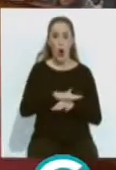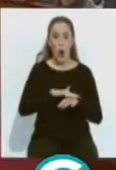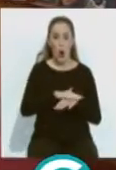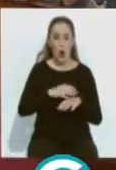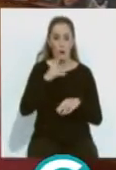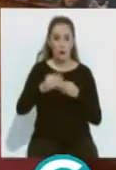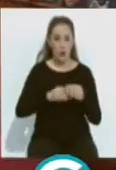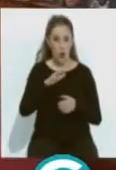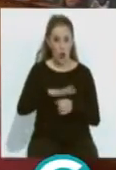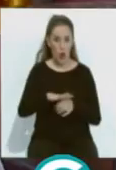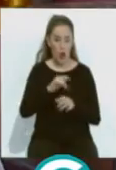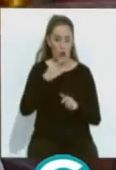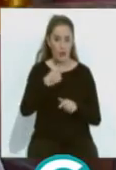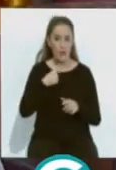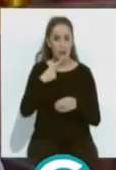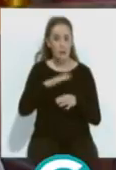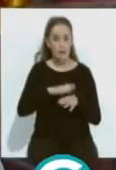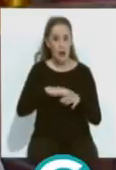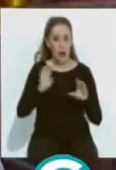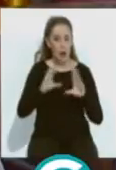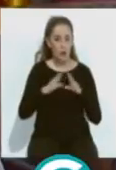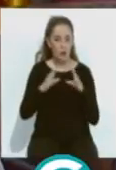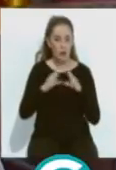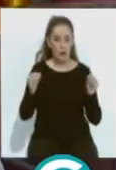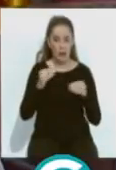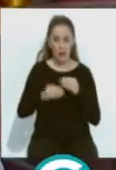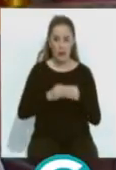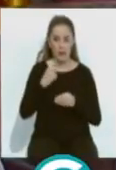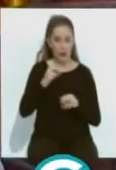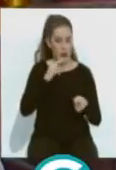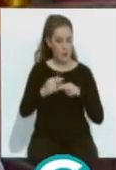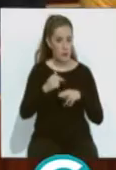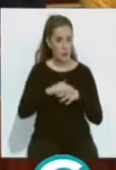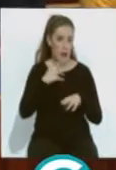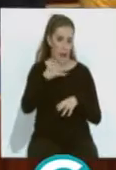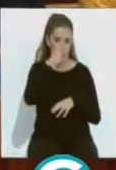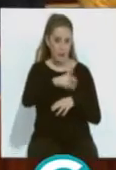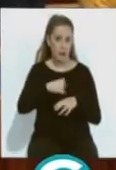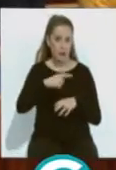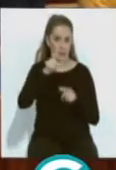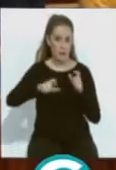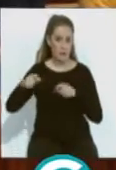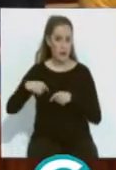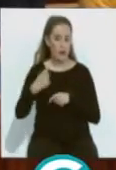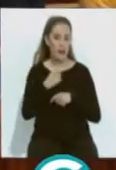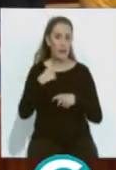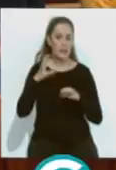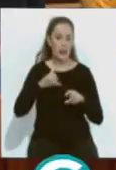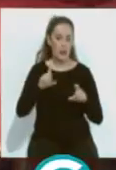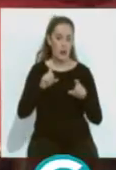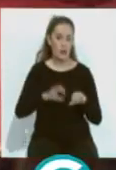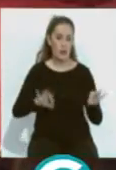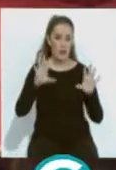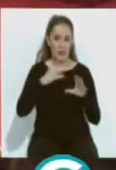local elevará una moción relativa a instar a la Junta de Andalucía a dar respuesta a la demanda de monitores de necesidad educativa